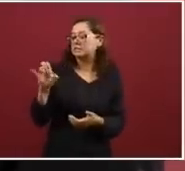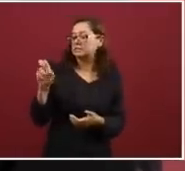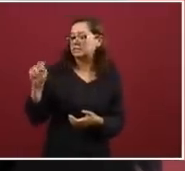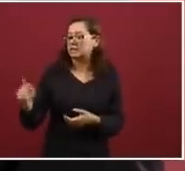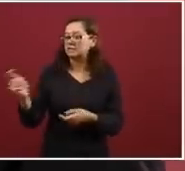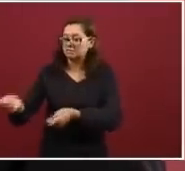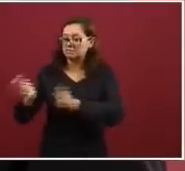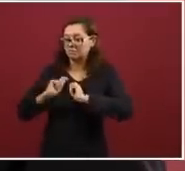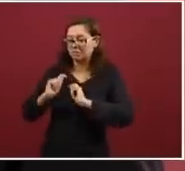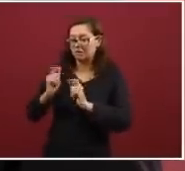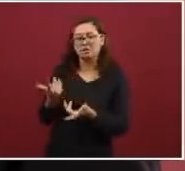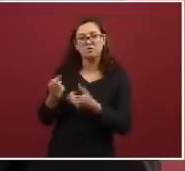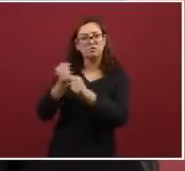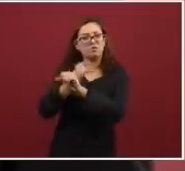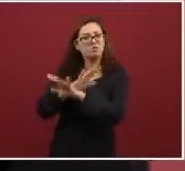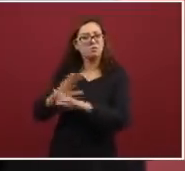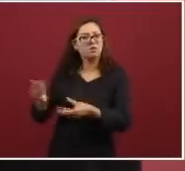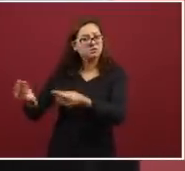de